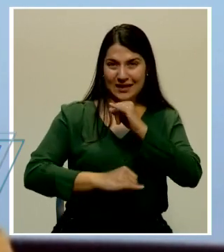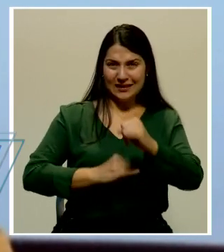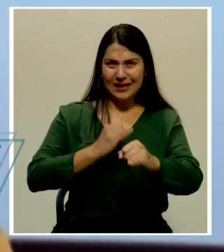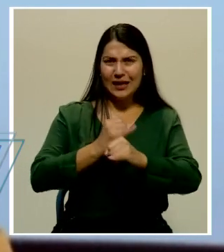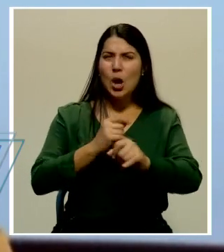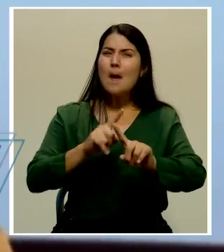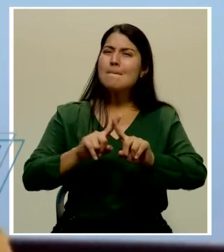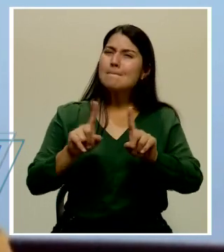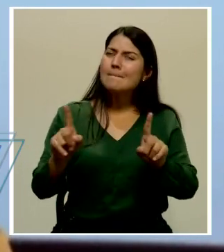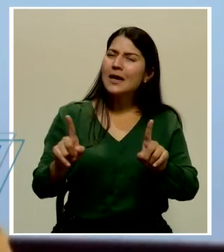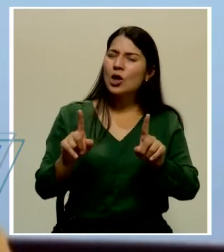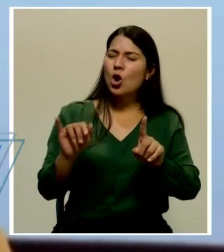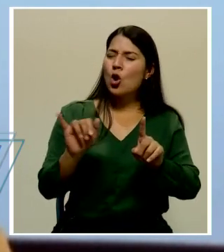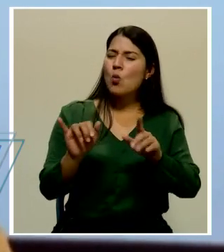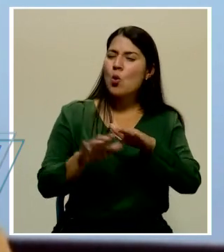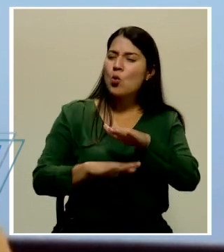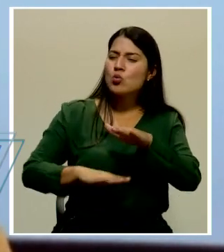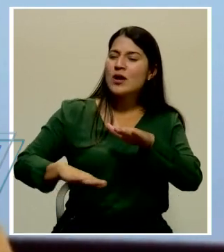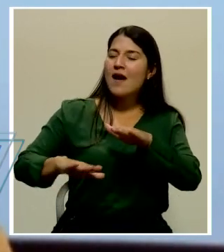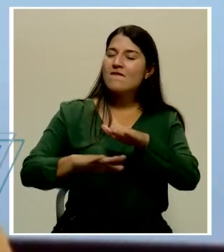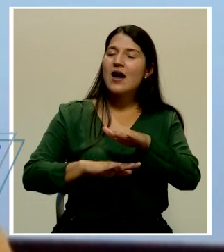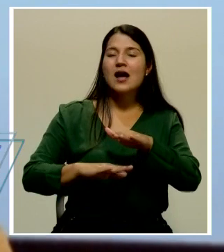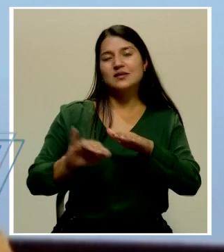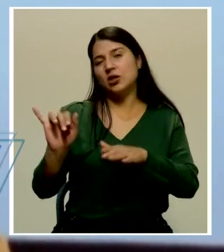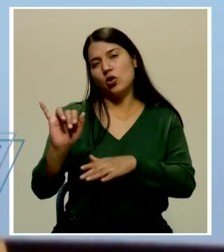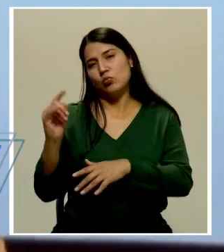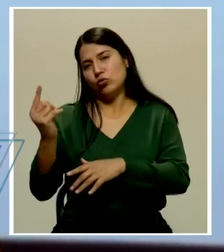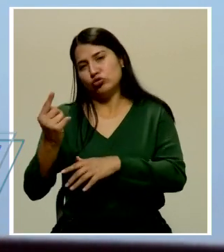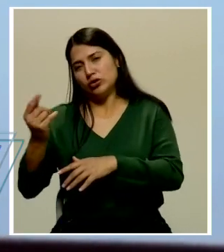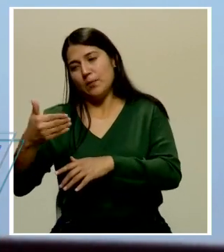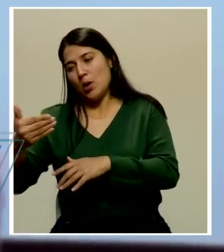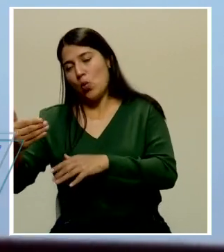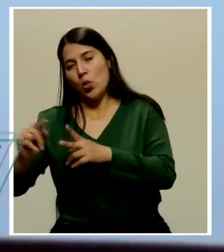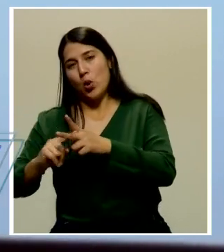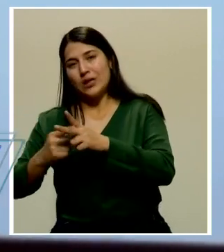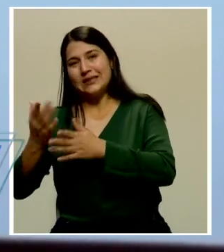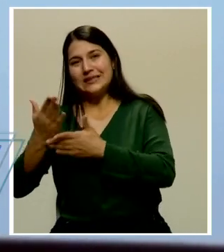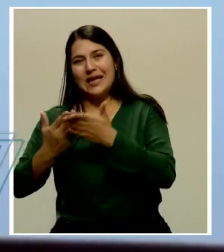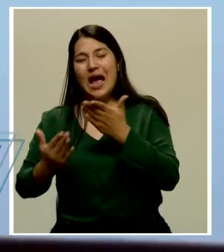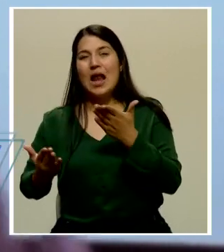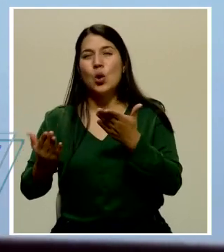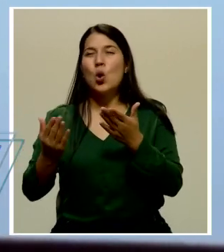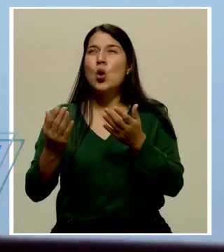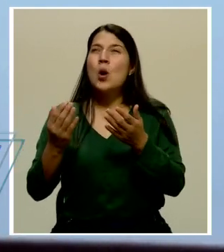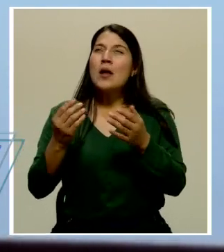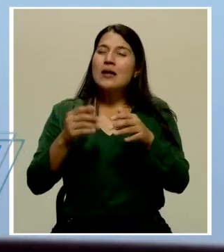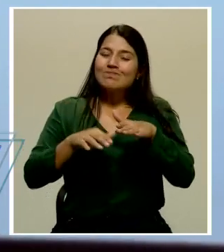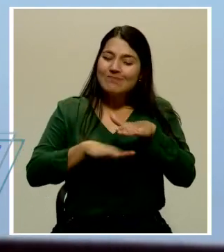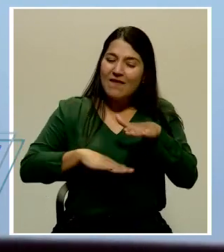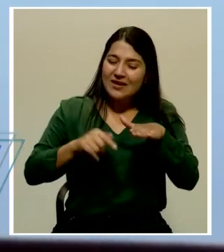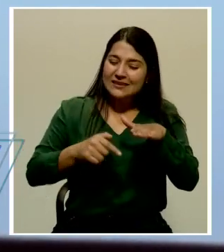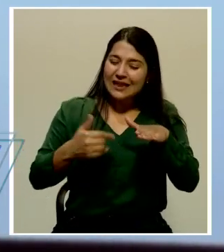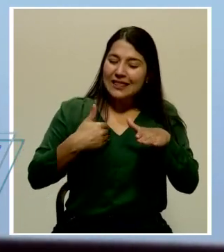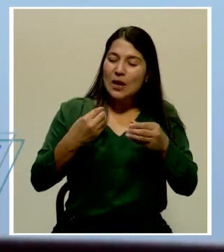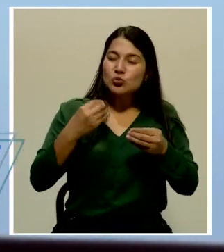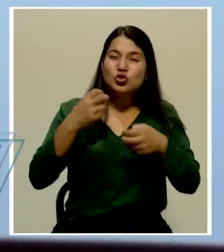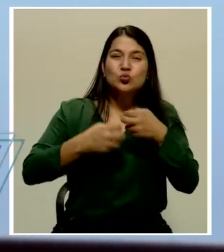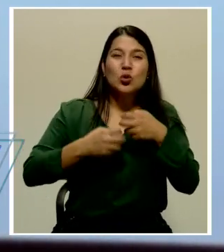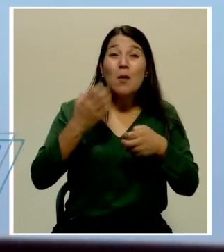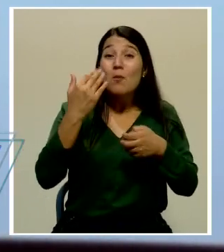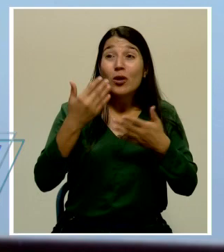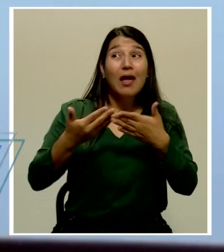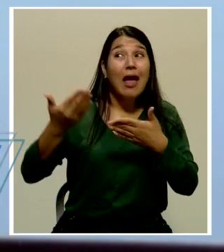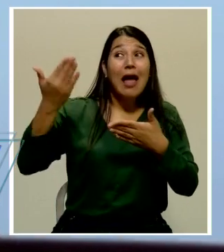muy marcados por polémicas, porque no existía ninguna normativa, ninguna regulación, son